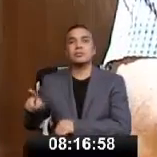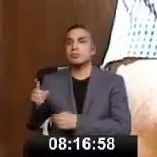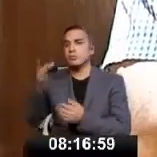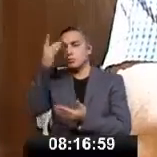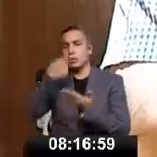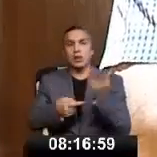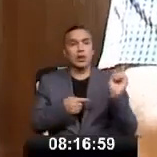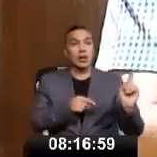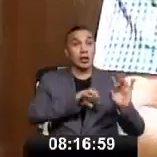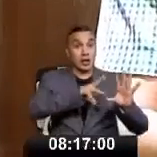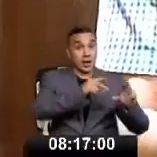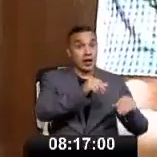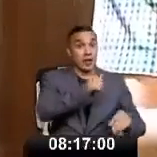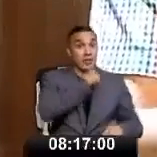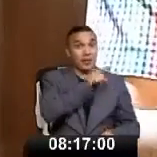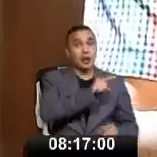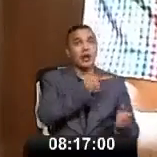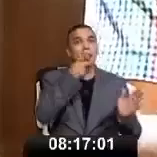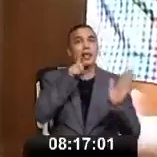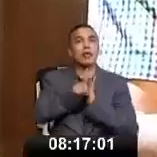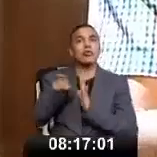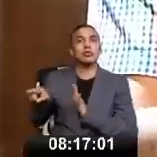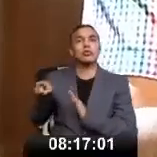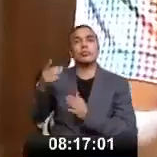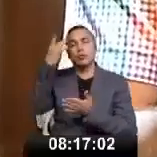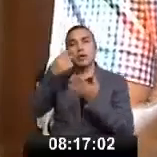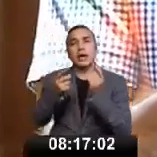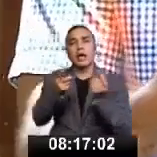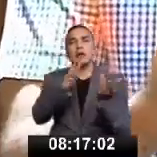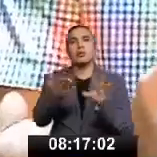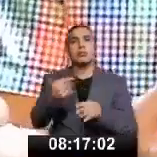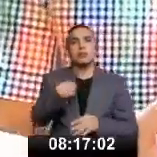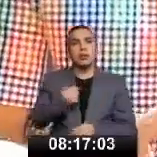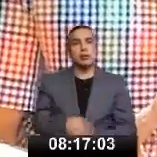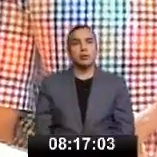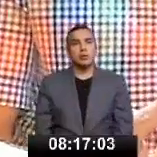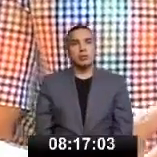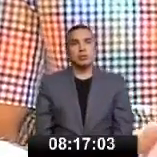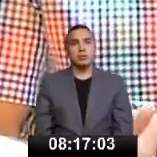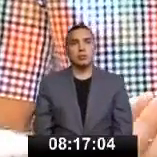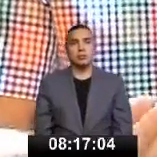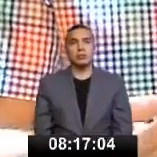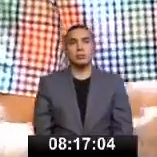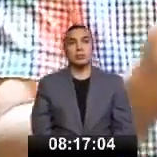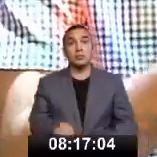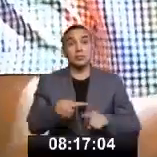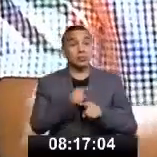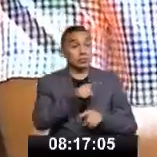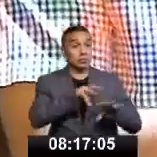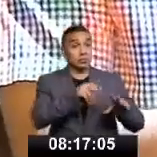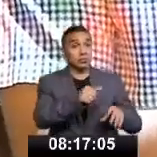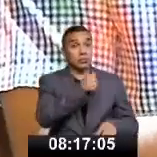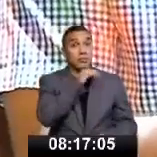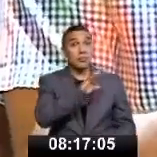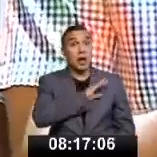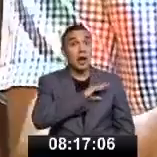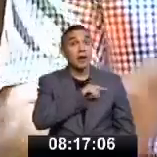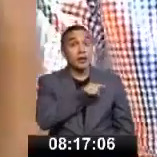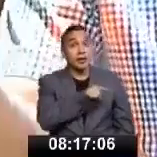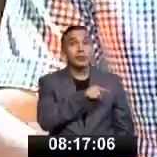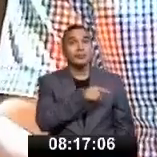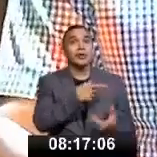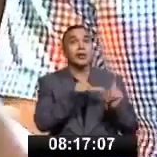por el delito de intento de asesinato y posesión indebida de armas, mientras que los 4